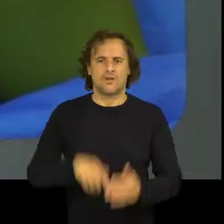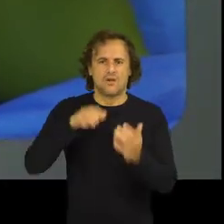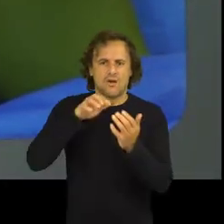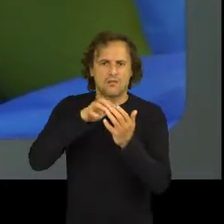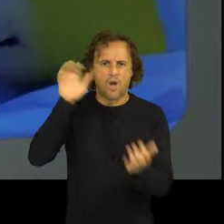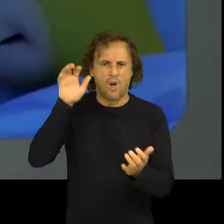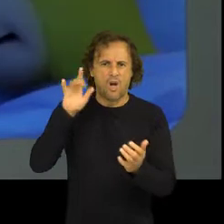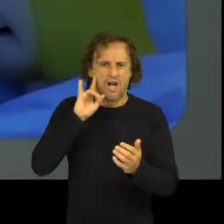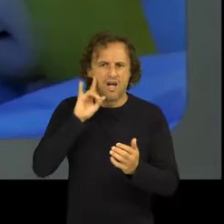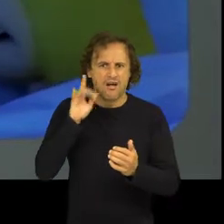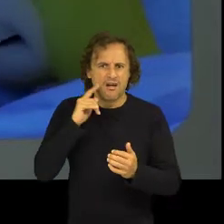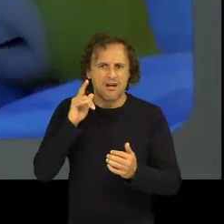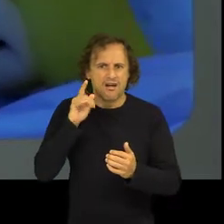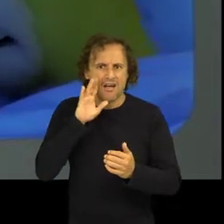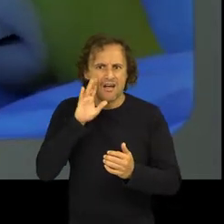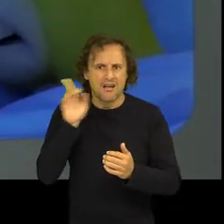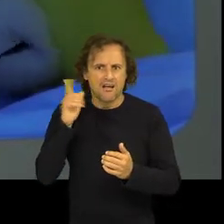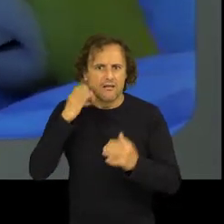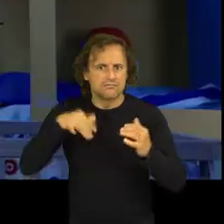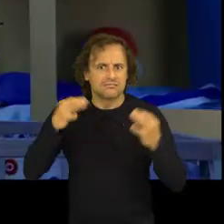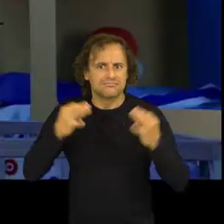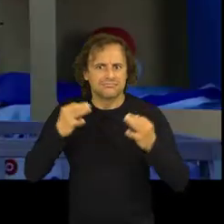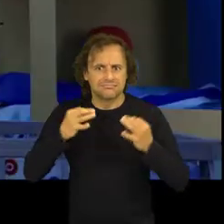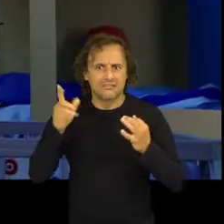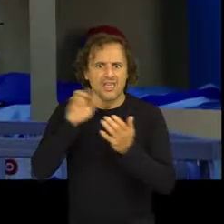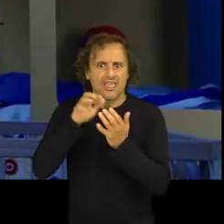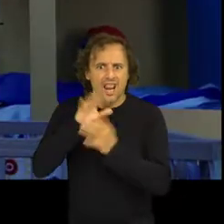Os bramidos son dun dinosauro de verdade.